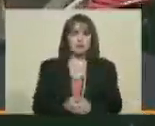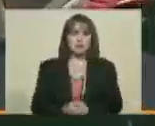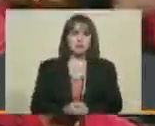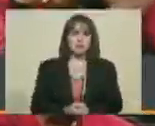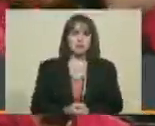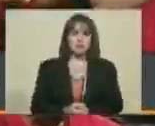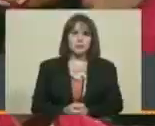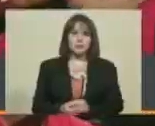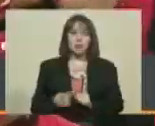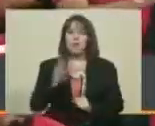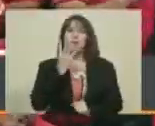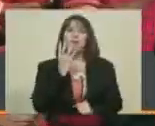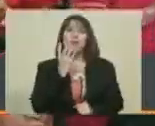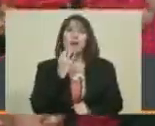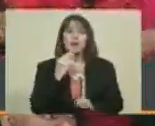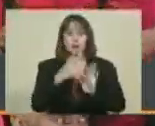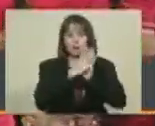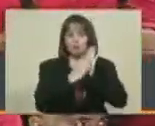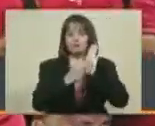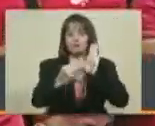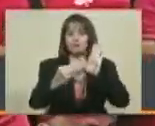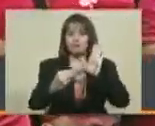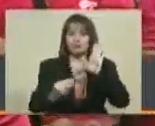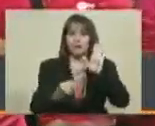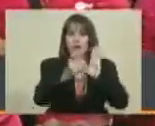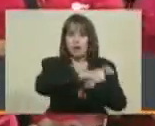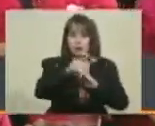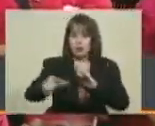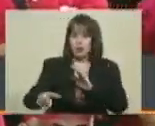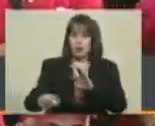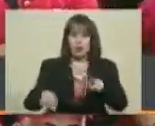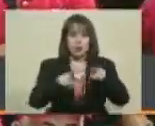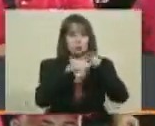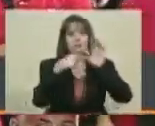Un ejemplo para el mundo que nazca desde la clase obrera.